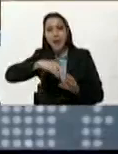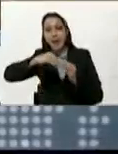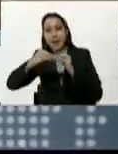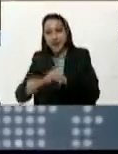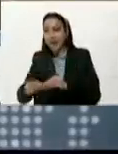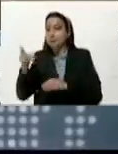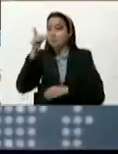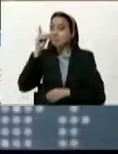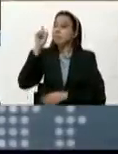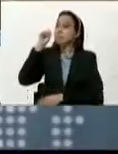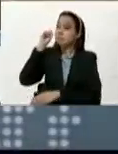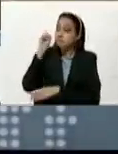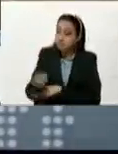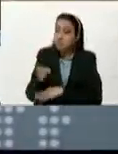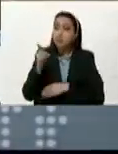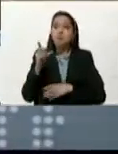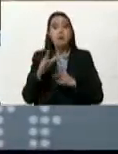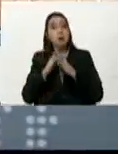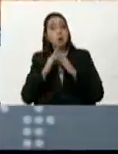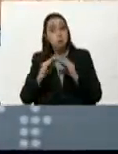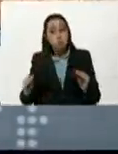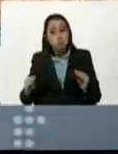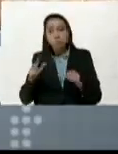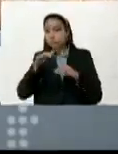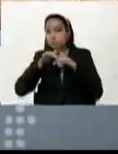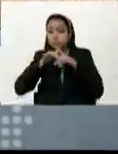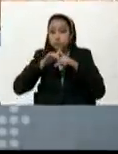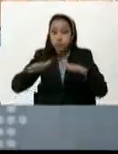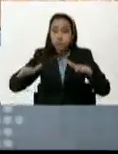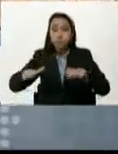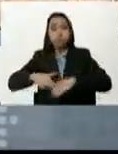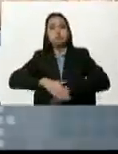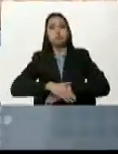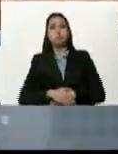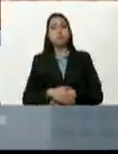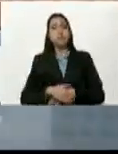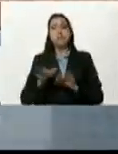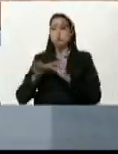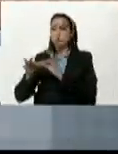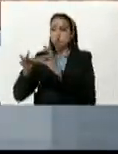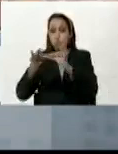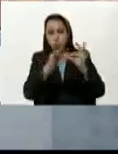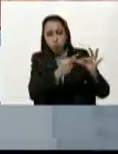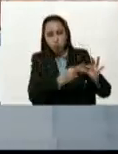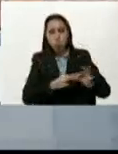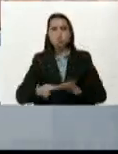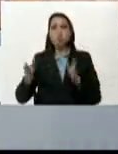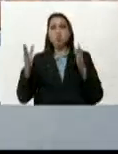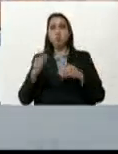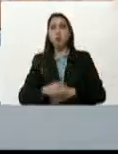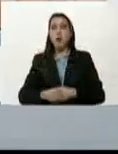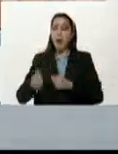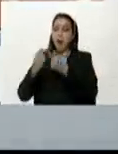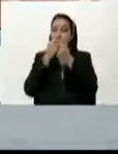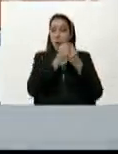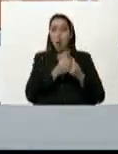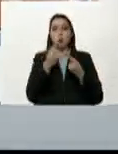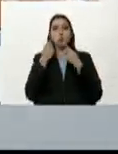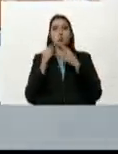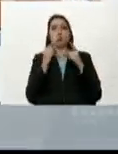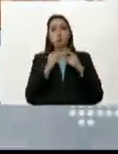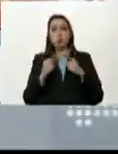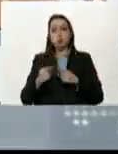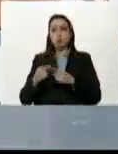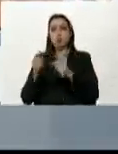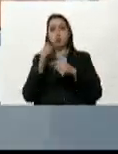vicepresidenta a su máxima expresión ir articulando se dan cuenta una economía diversa una